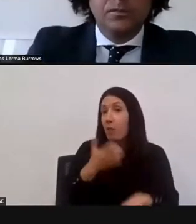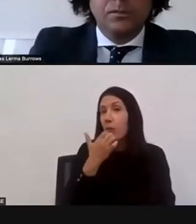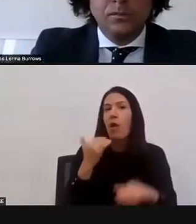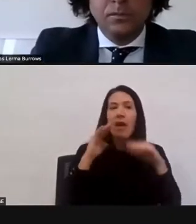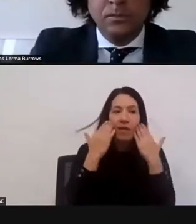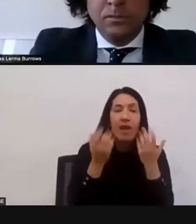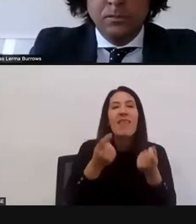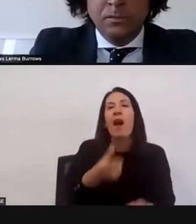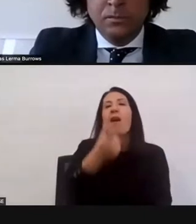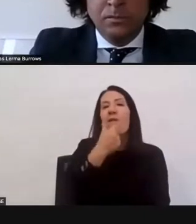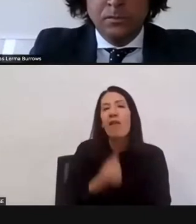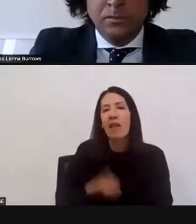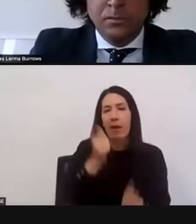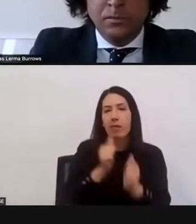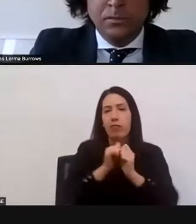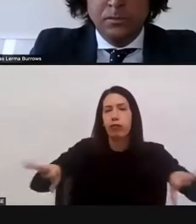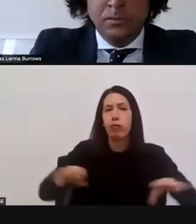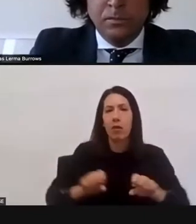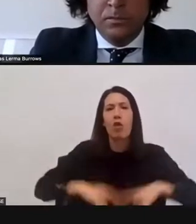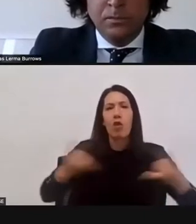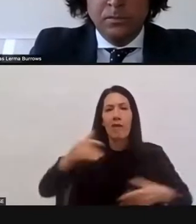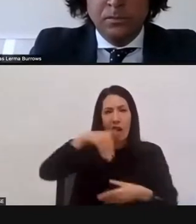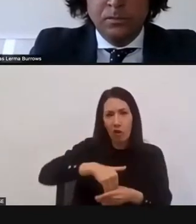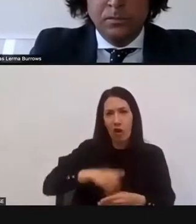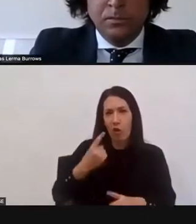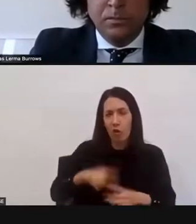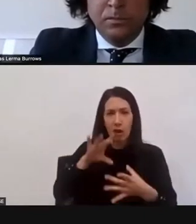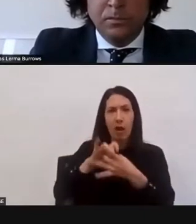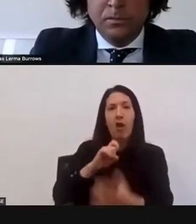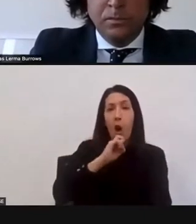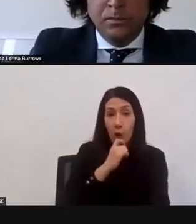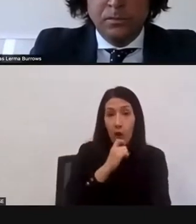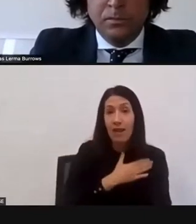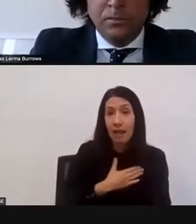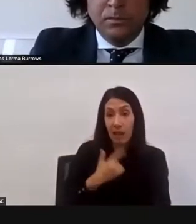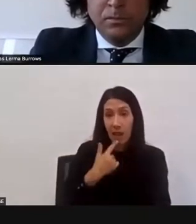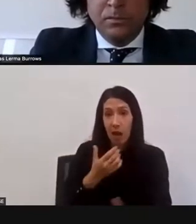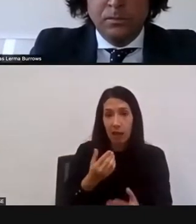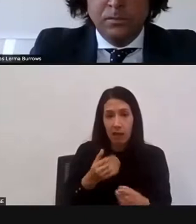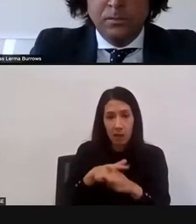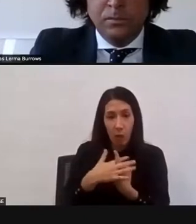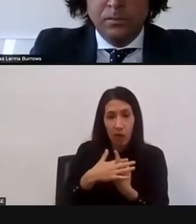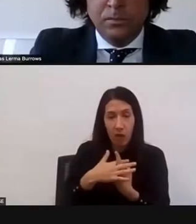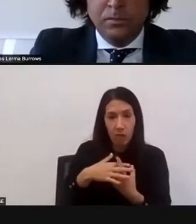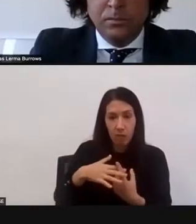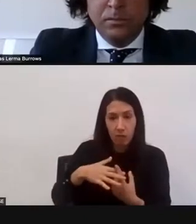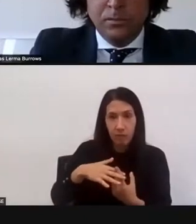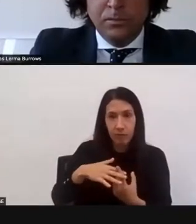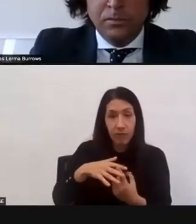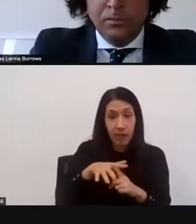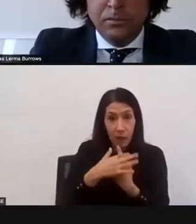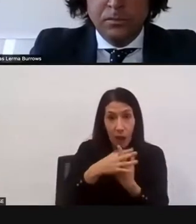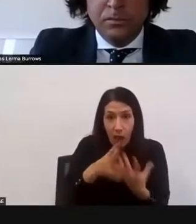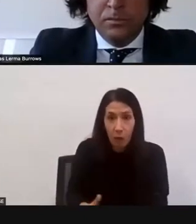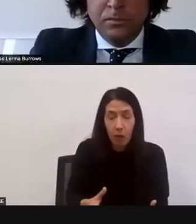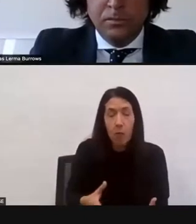favorecen la expansión de contenido de odio. Entonces, en este caldo de cultivo también, en este caldo de cultivo,